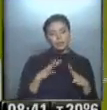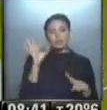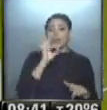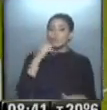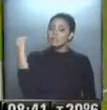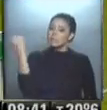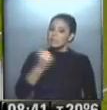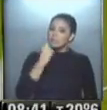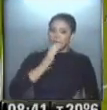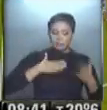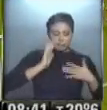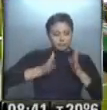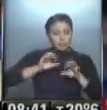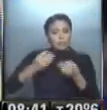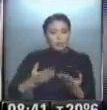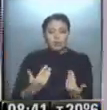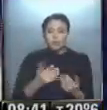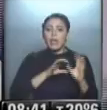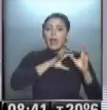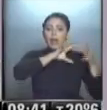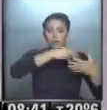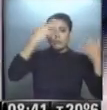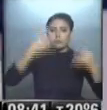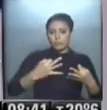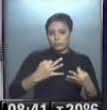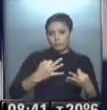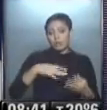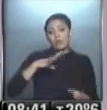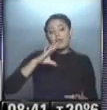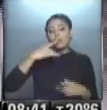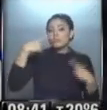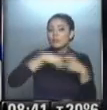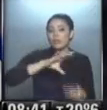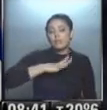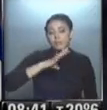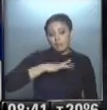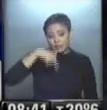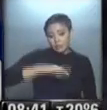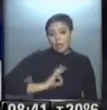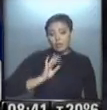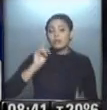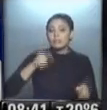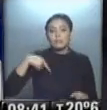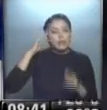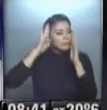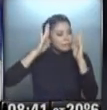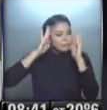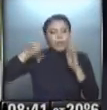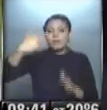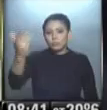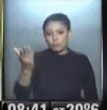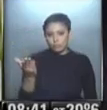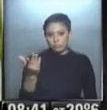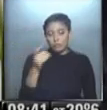de que la recuperación sea la mejor posible para tener un Barovero en plenitud para lo que resta fundamentalmente de este año, pero más pensando en lo que se viene,